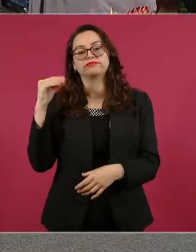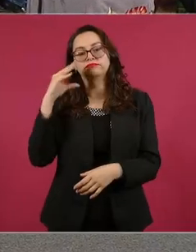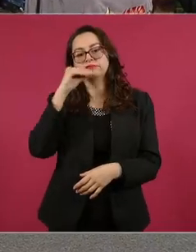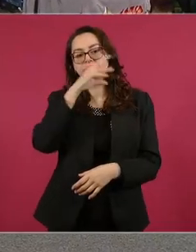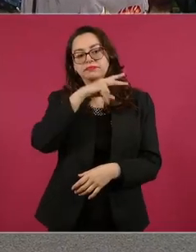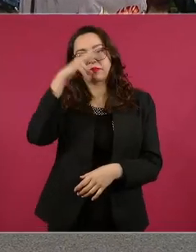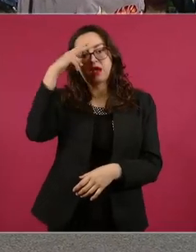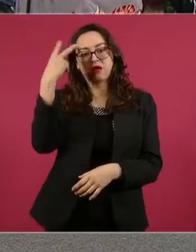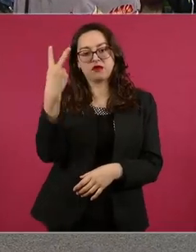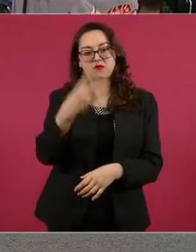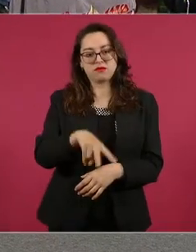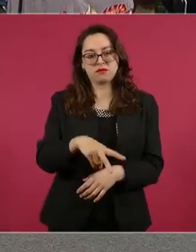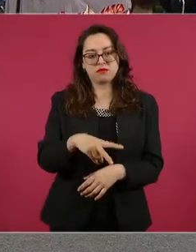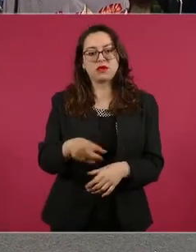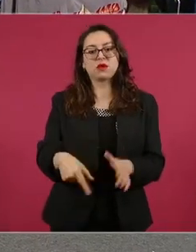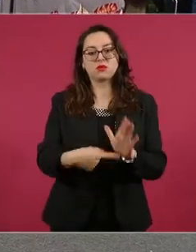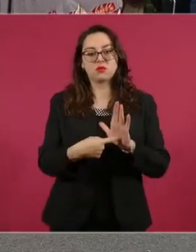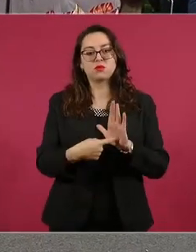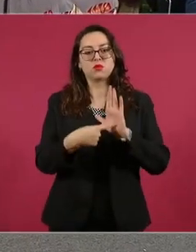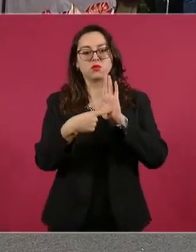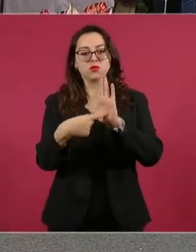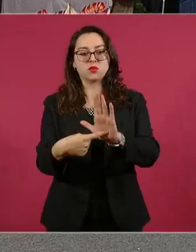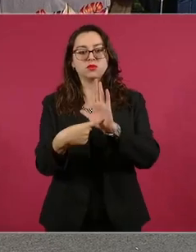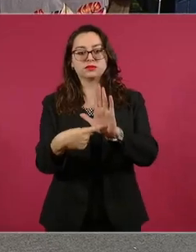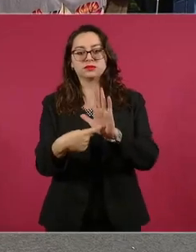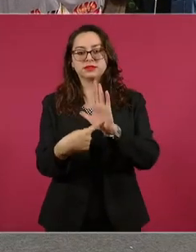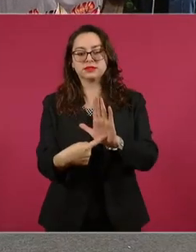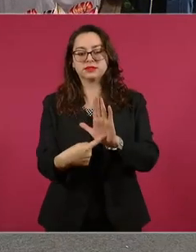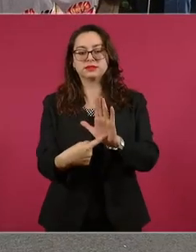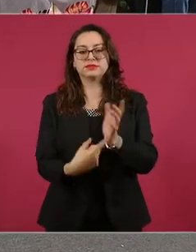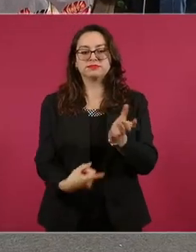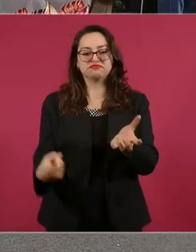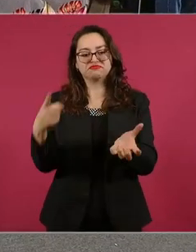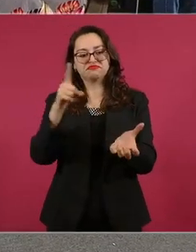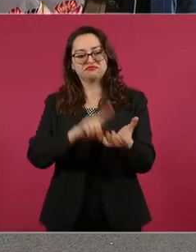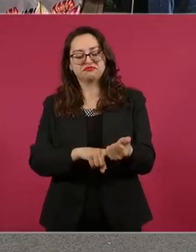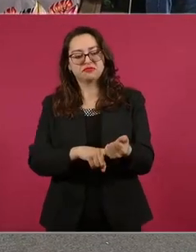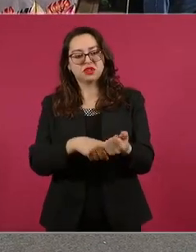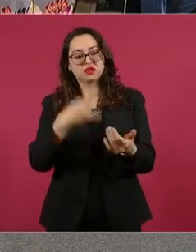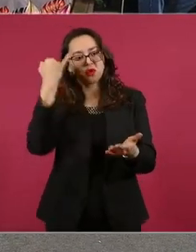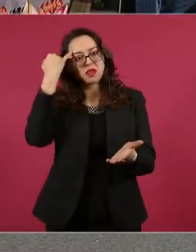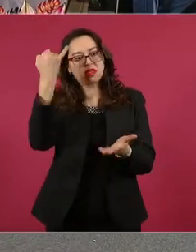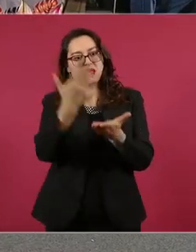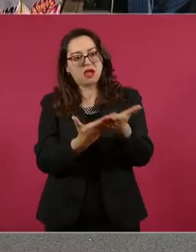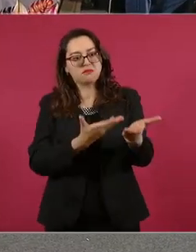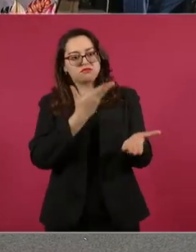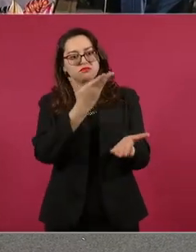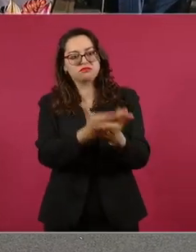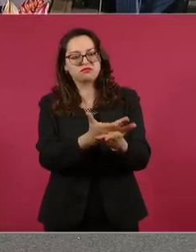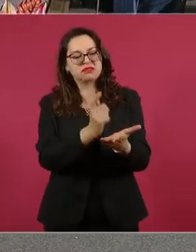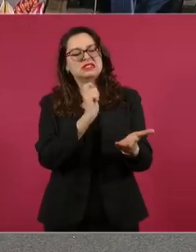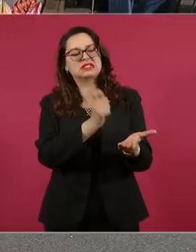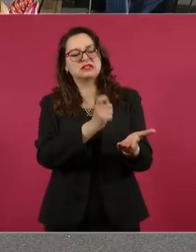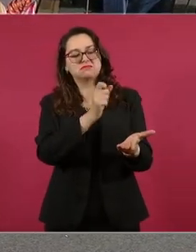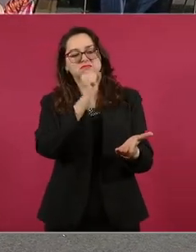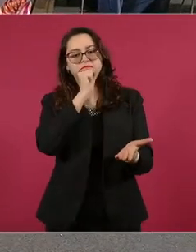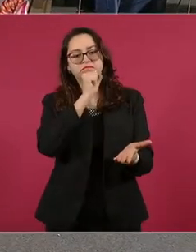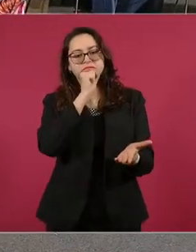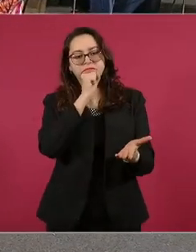va a ser la exposición de lo que contiene esta iniciativa. Entonces